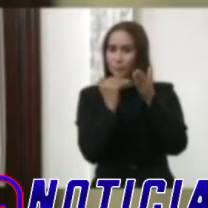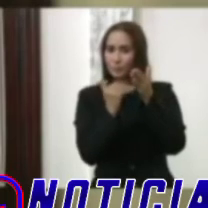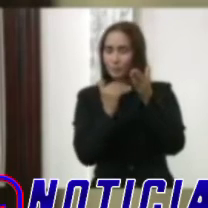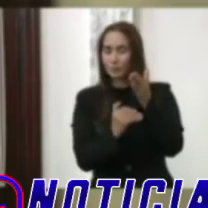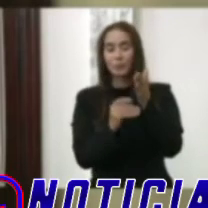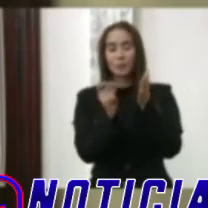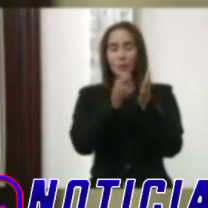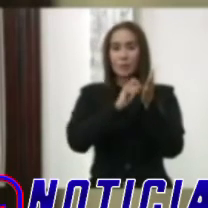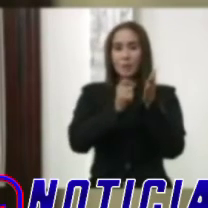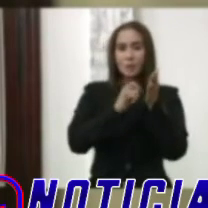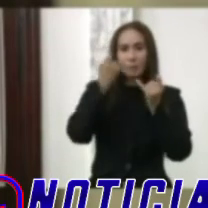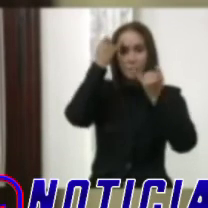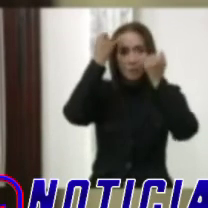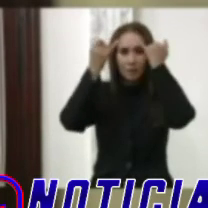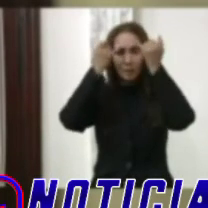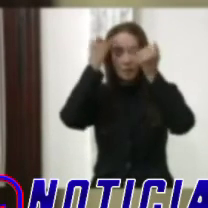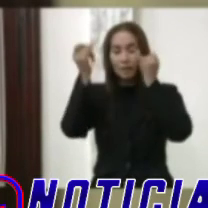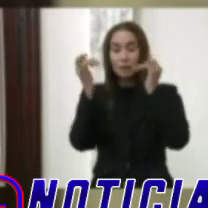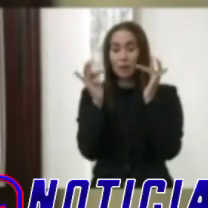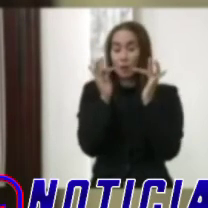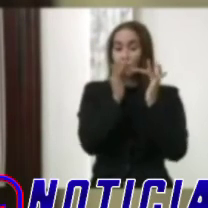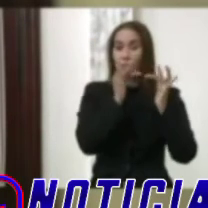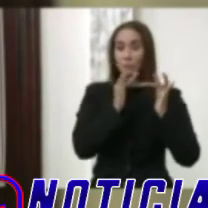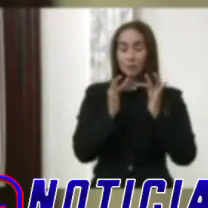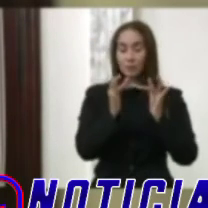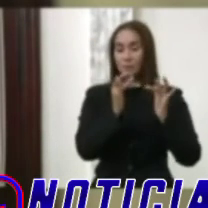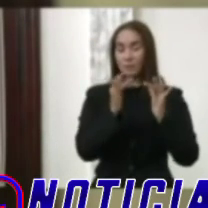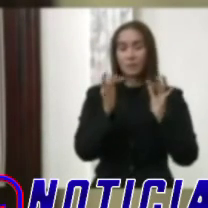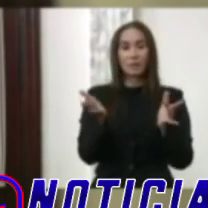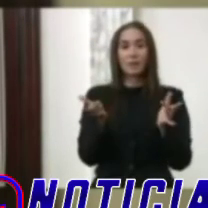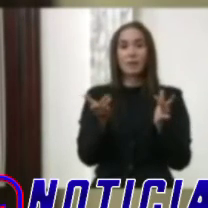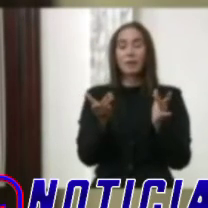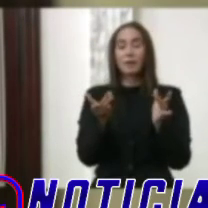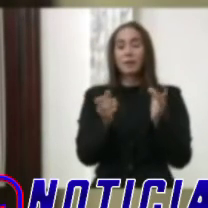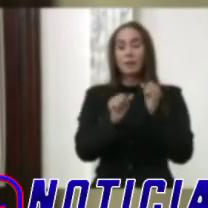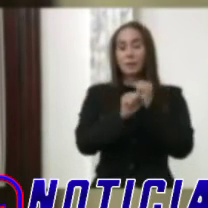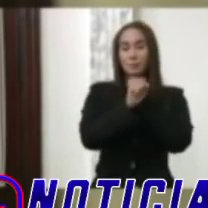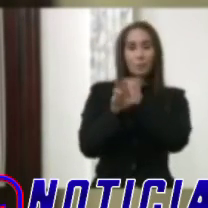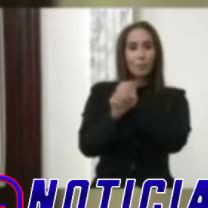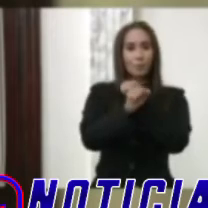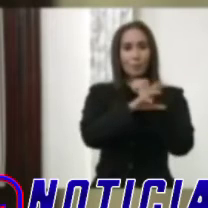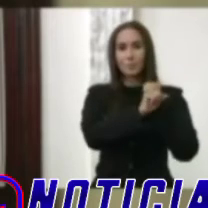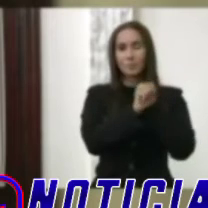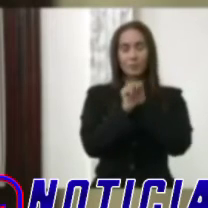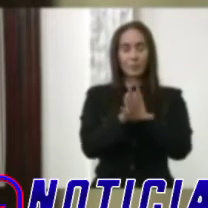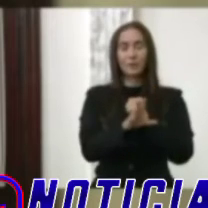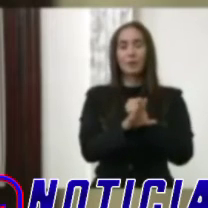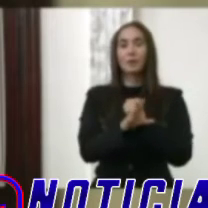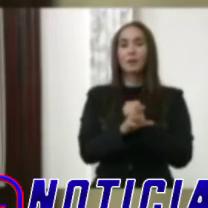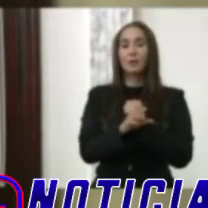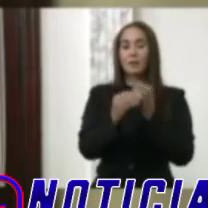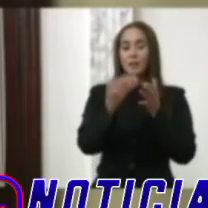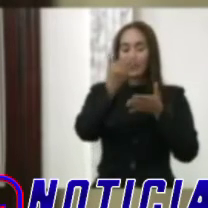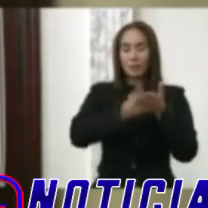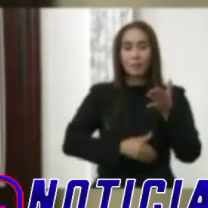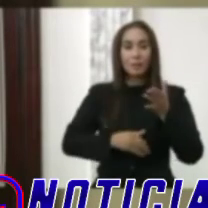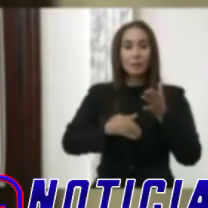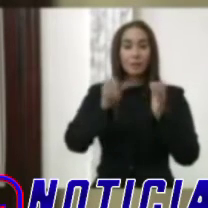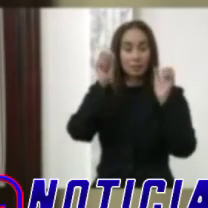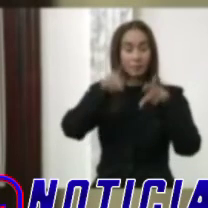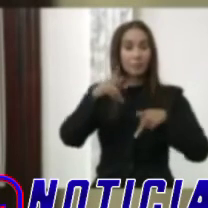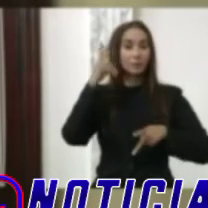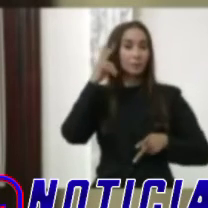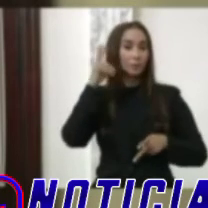contrastará con todas las fuentes a las que pueda recurrir y contextualizará los hechos para ofrecer a sus lectores, oyentes o